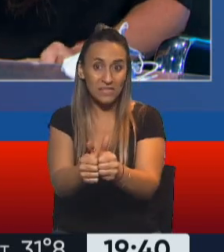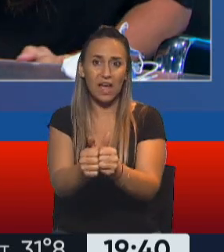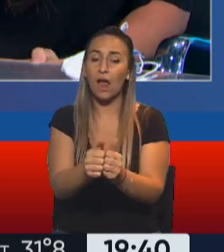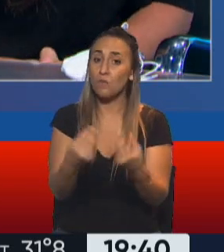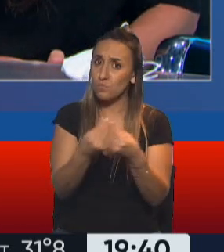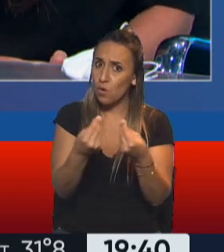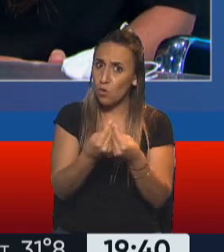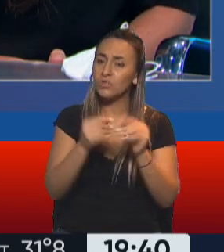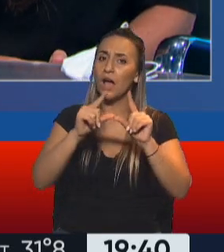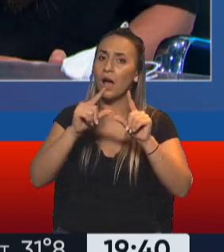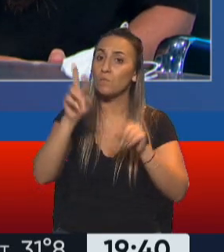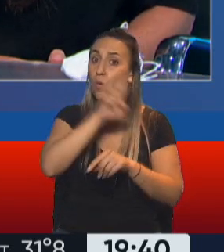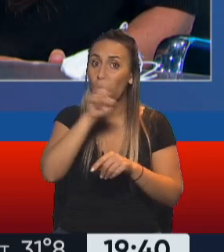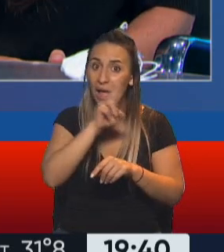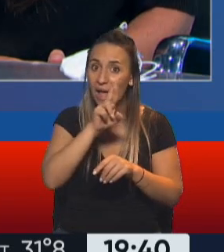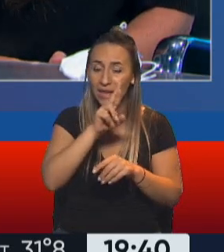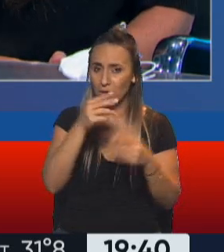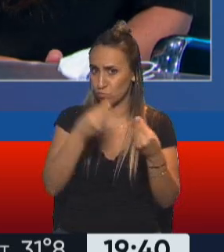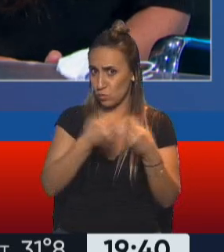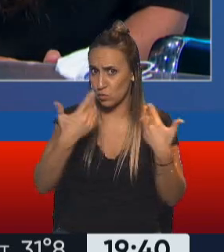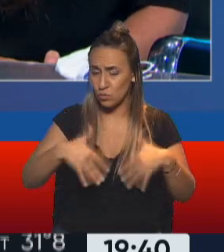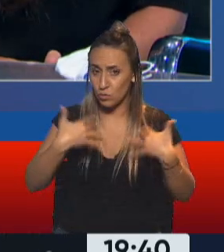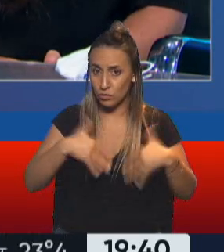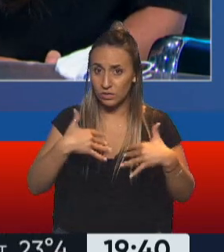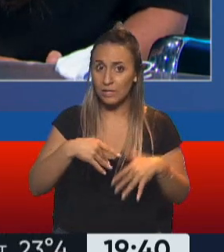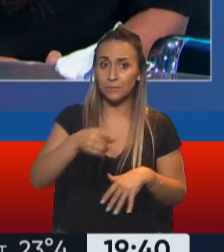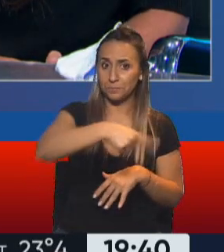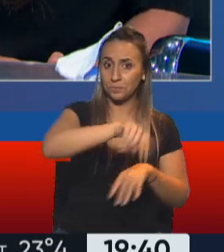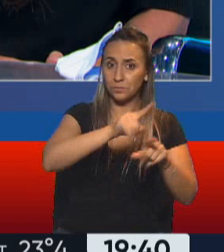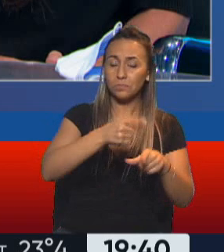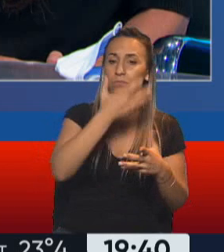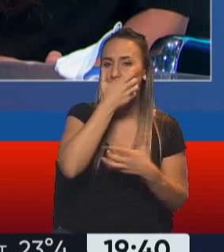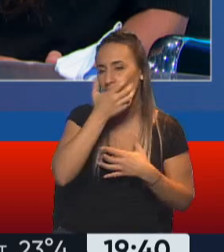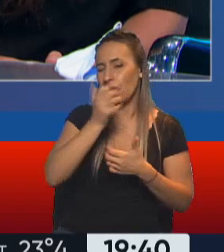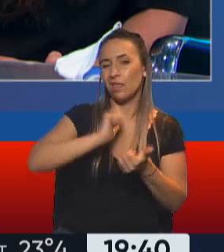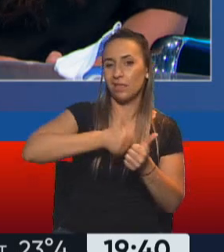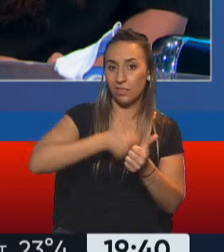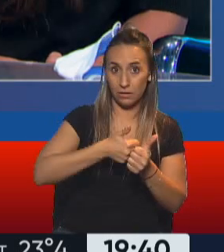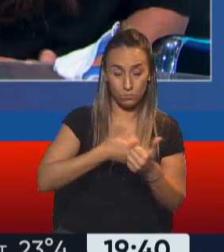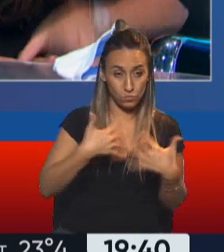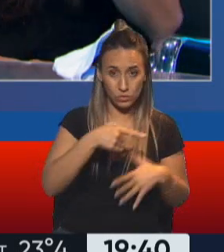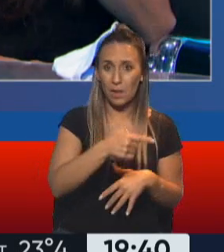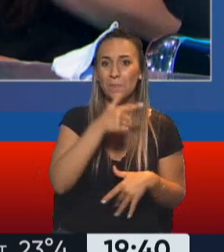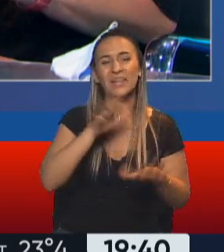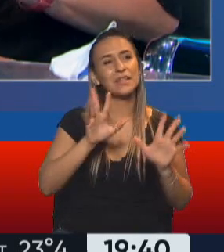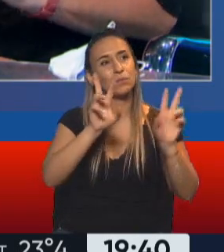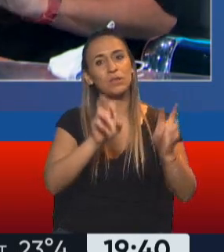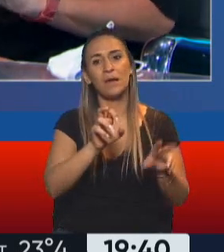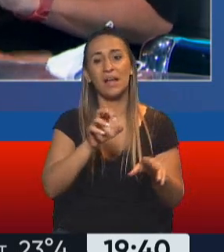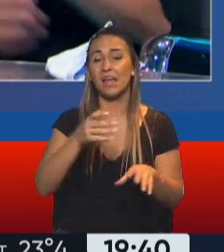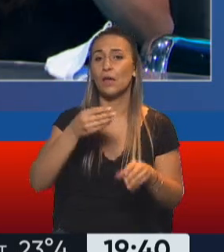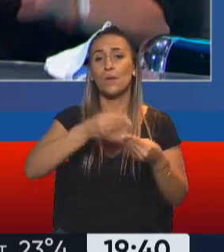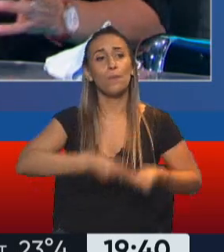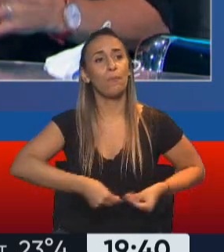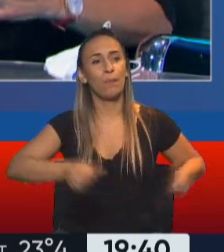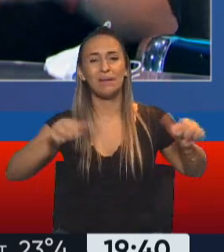mujeres que han estado atravesadas por situación de trata, y es un tema además que pareciera como que se dejó de hablar.